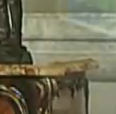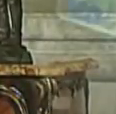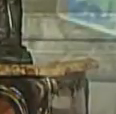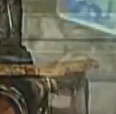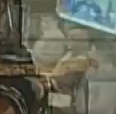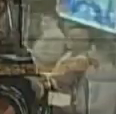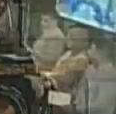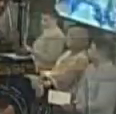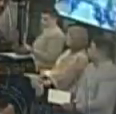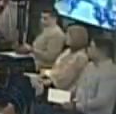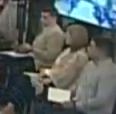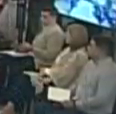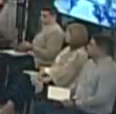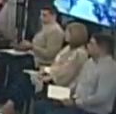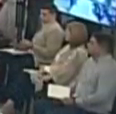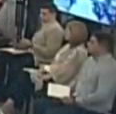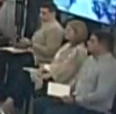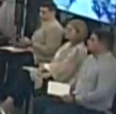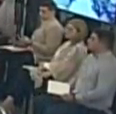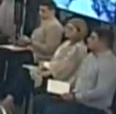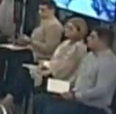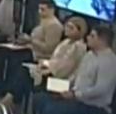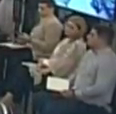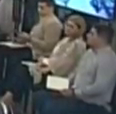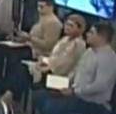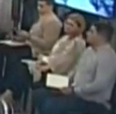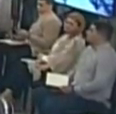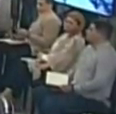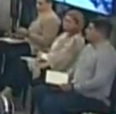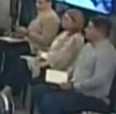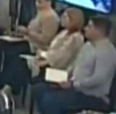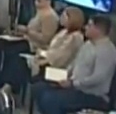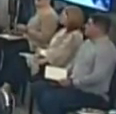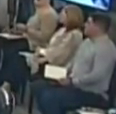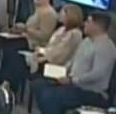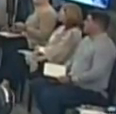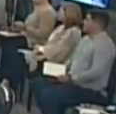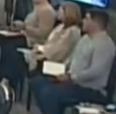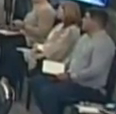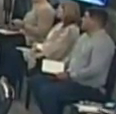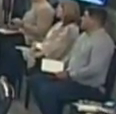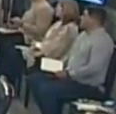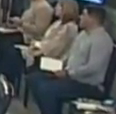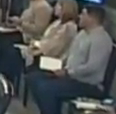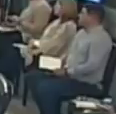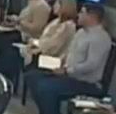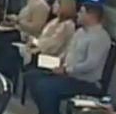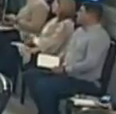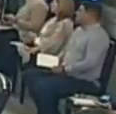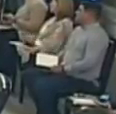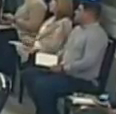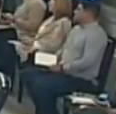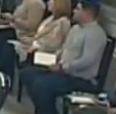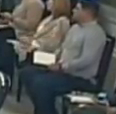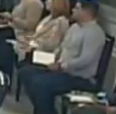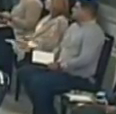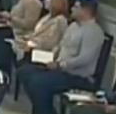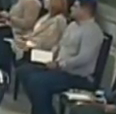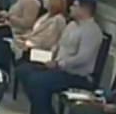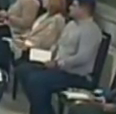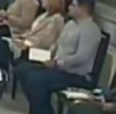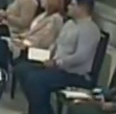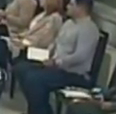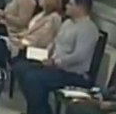pero no celebramos por los caraqueños y las caraqueñas por la caracas rebelde libertadora revolucionaria que surgió luego